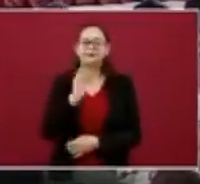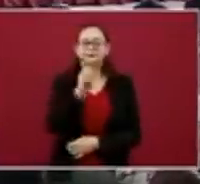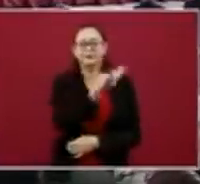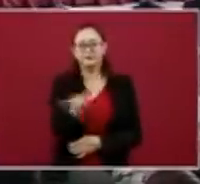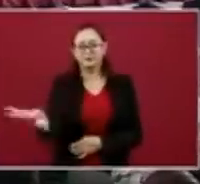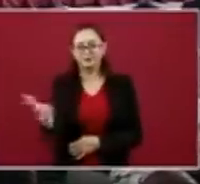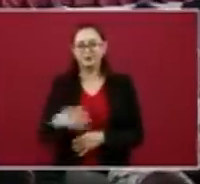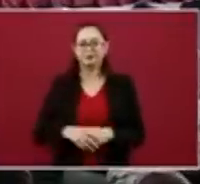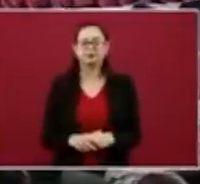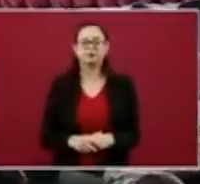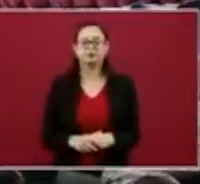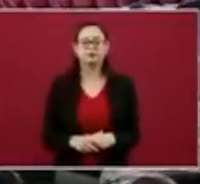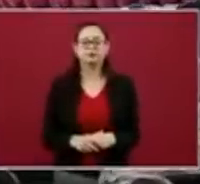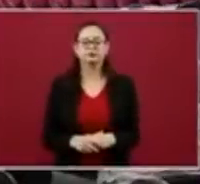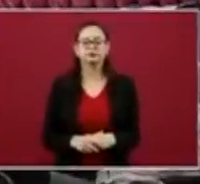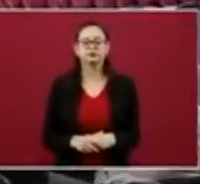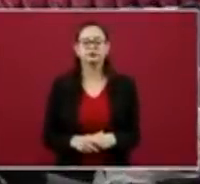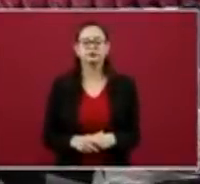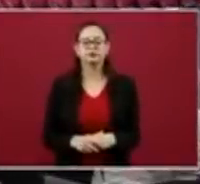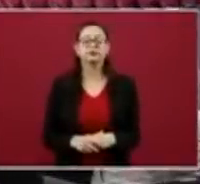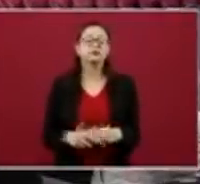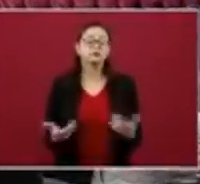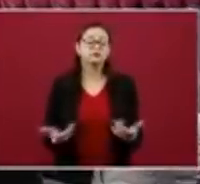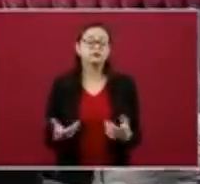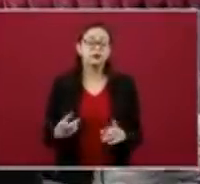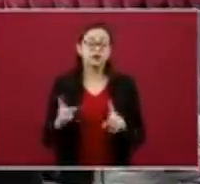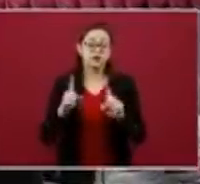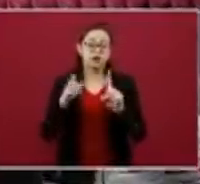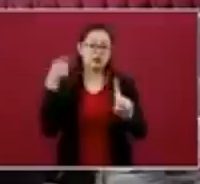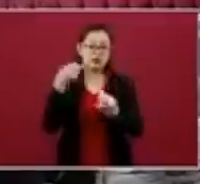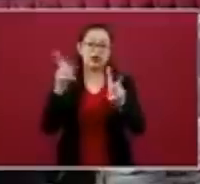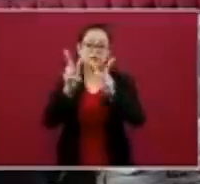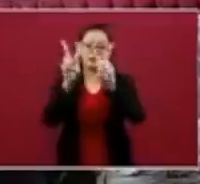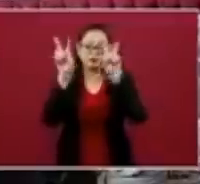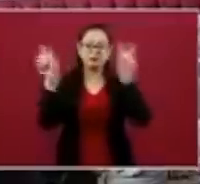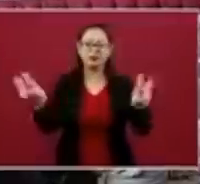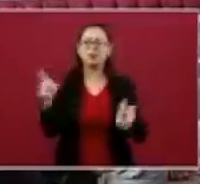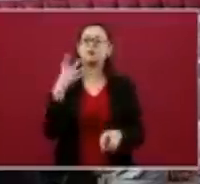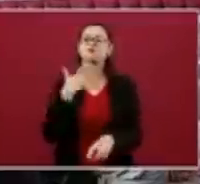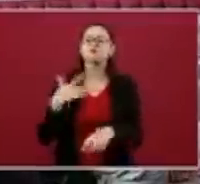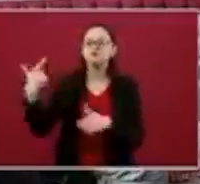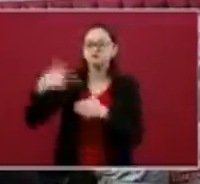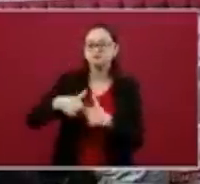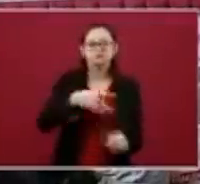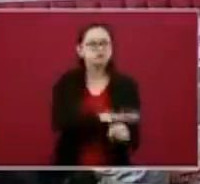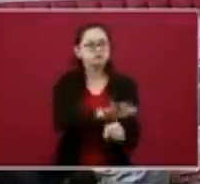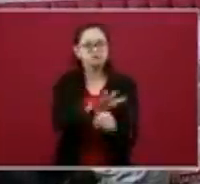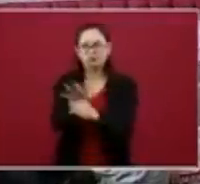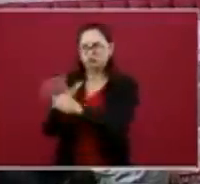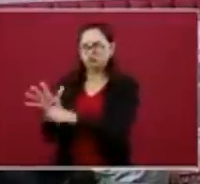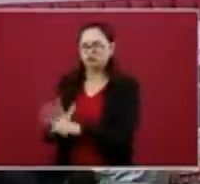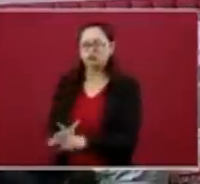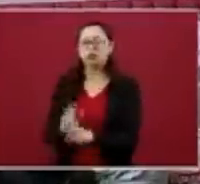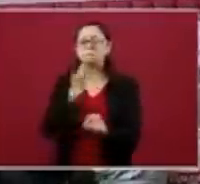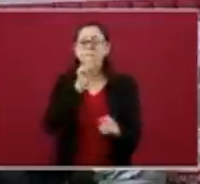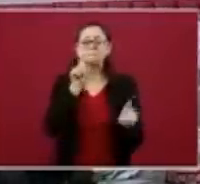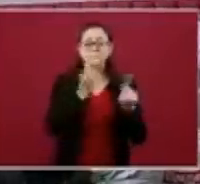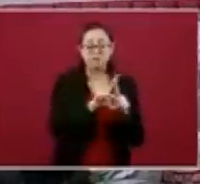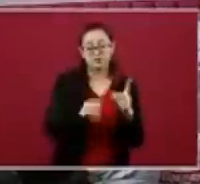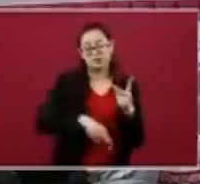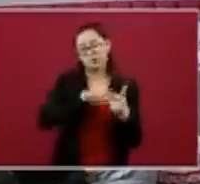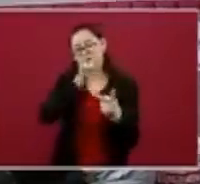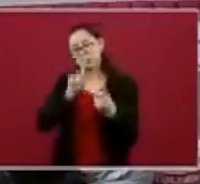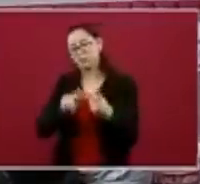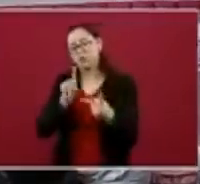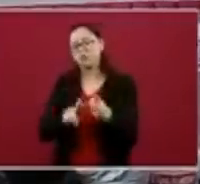Hablaríamos básicamente del tema del abasto y de los resultados en el programa del combate al